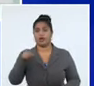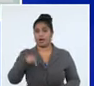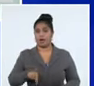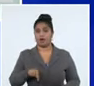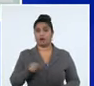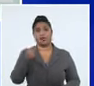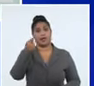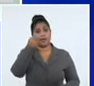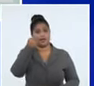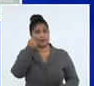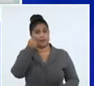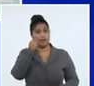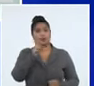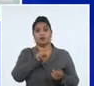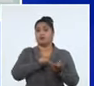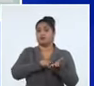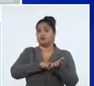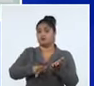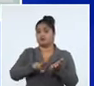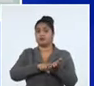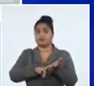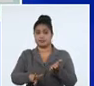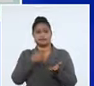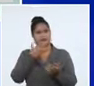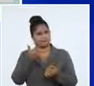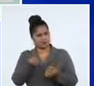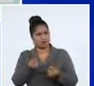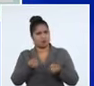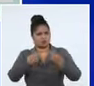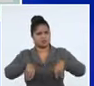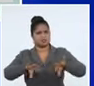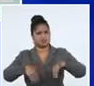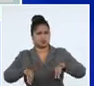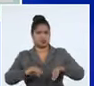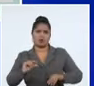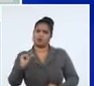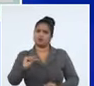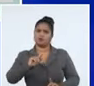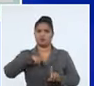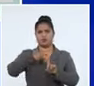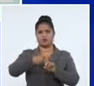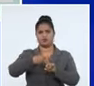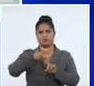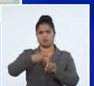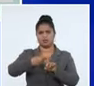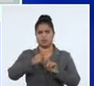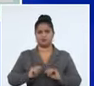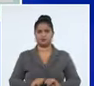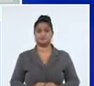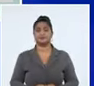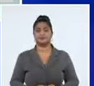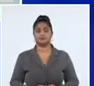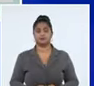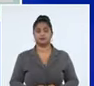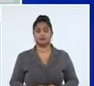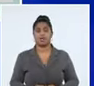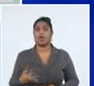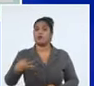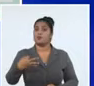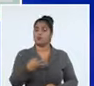incidencias. Gracias. El de las menores incidencias, que pueden verlo ahí, de los municipios donde